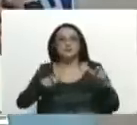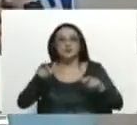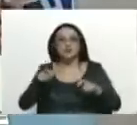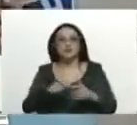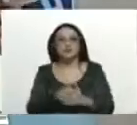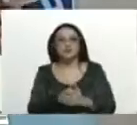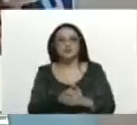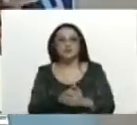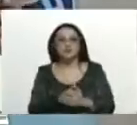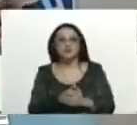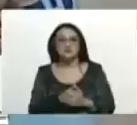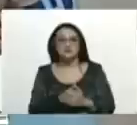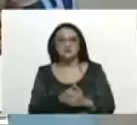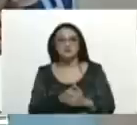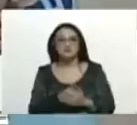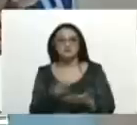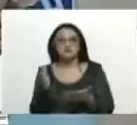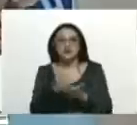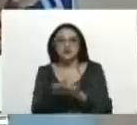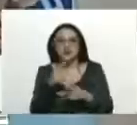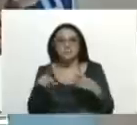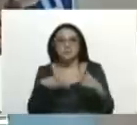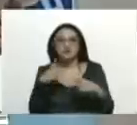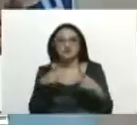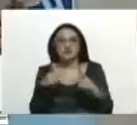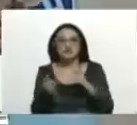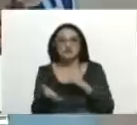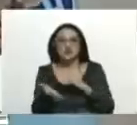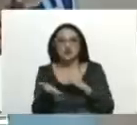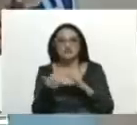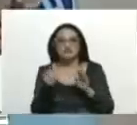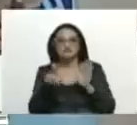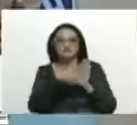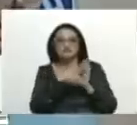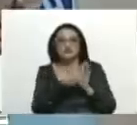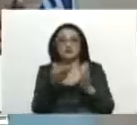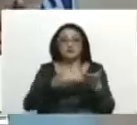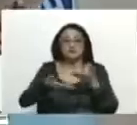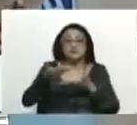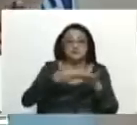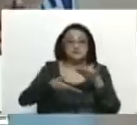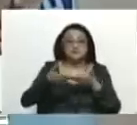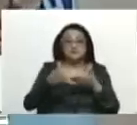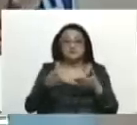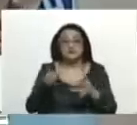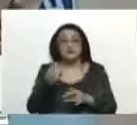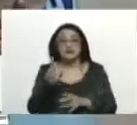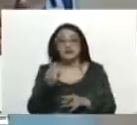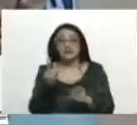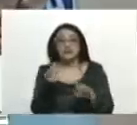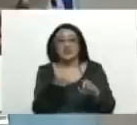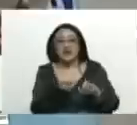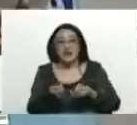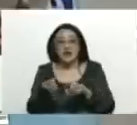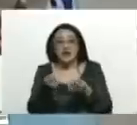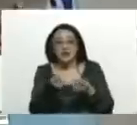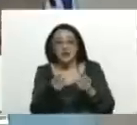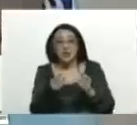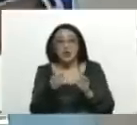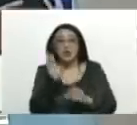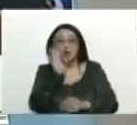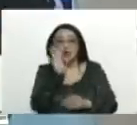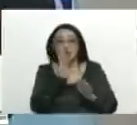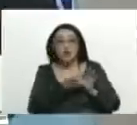evasión de proceso licitatorio legitimación de capitales y asociación por la trama de corrupción